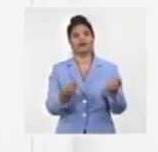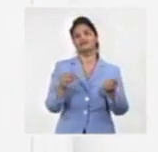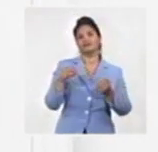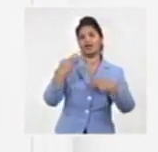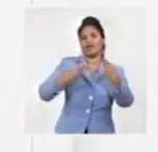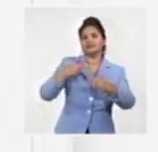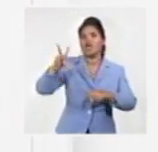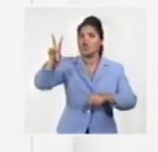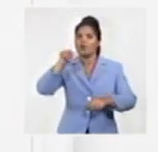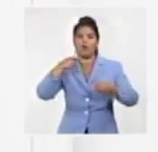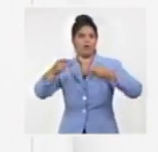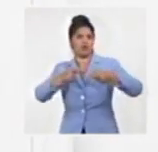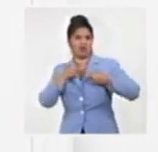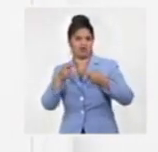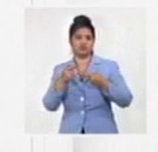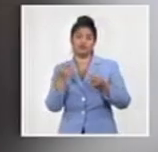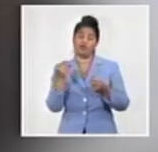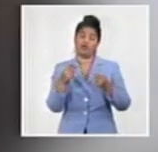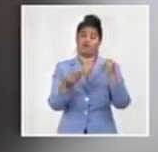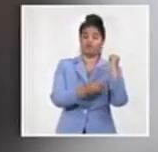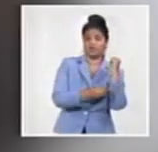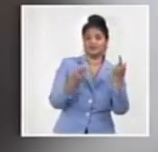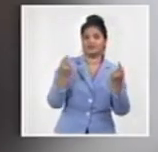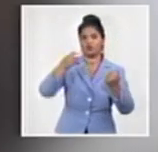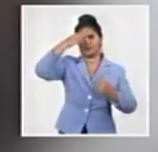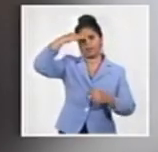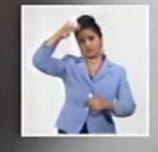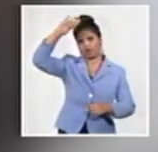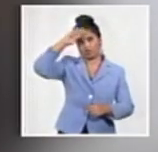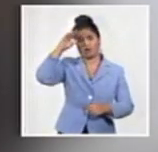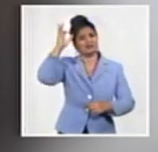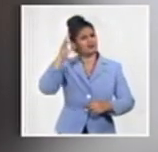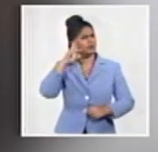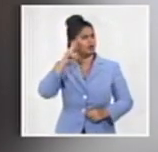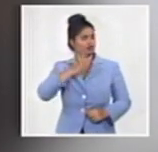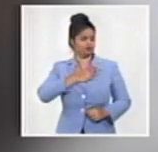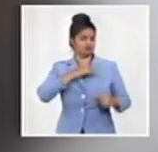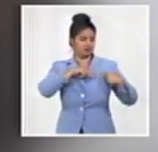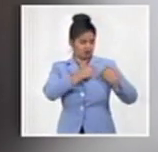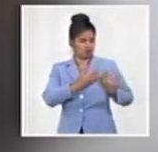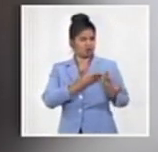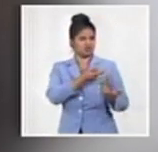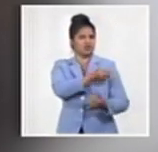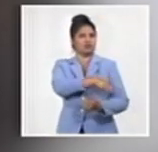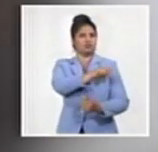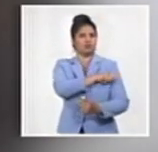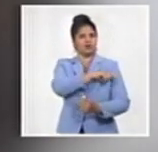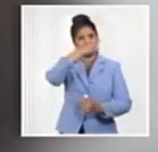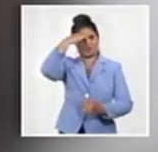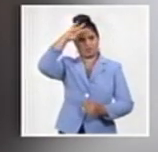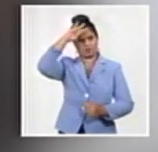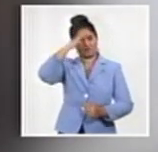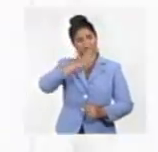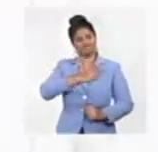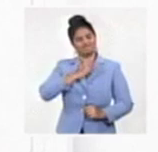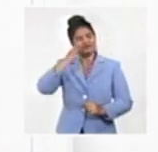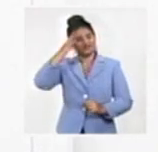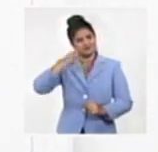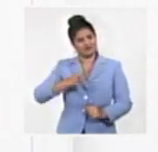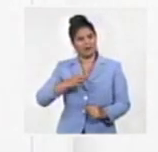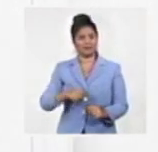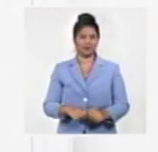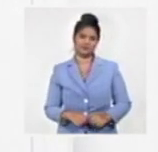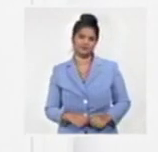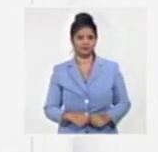nuestra asediada economía. Donde vaya, Cuba va conmigo. En otro de los textos, Díaz-Canel afirmó: estaremos